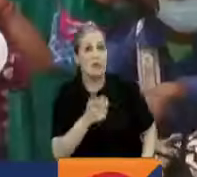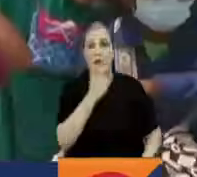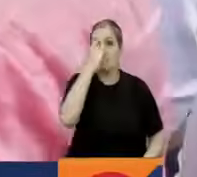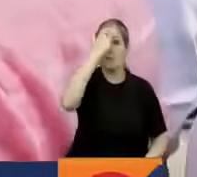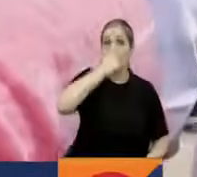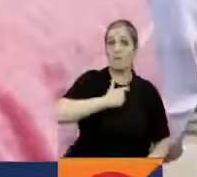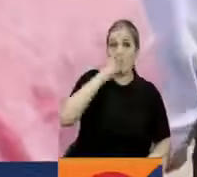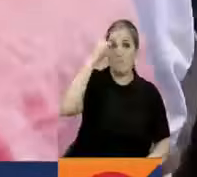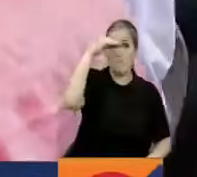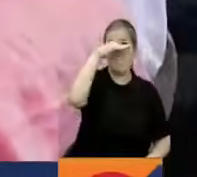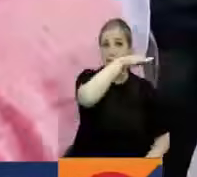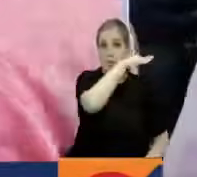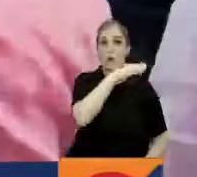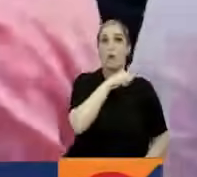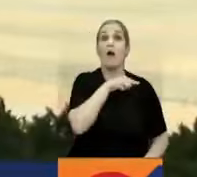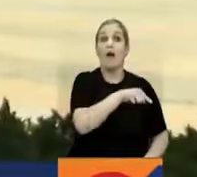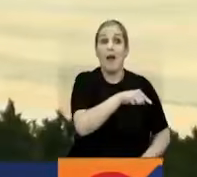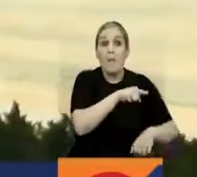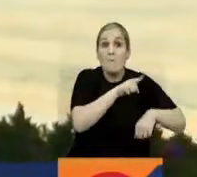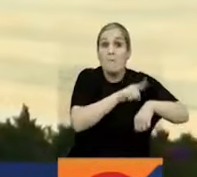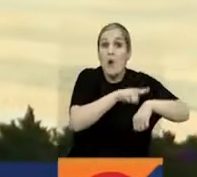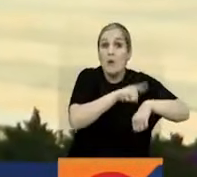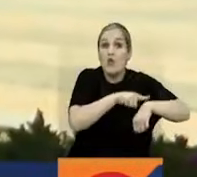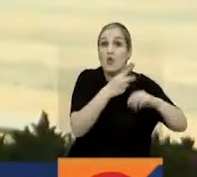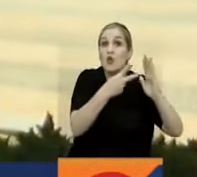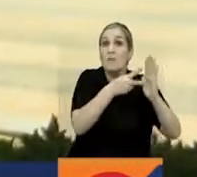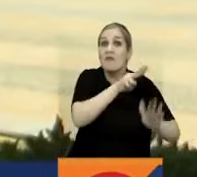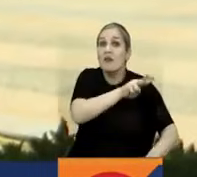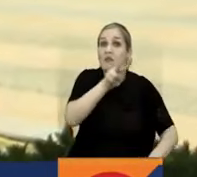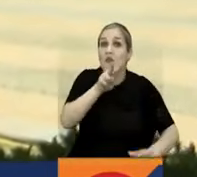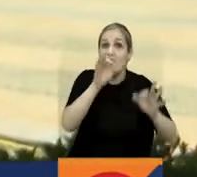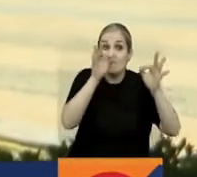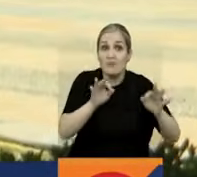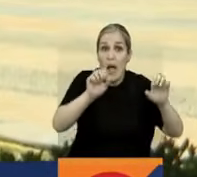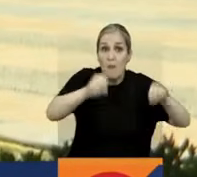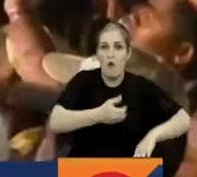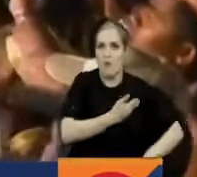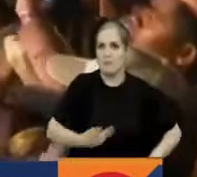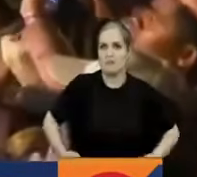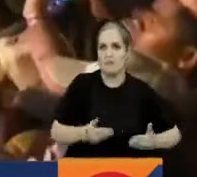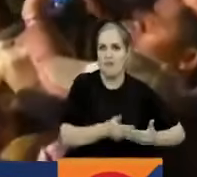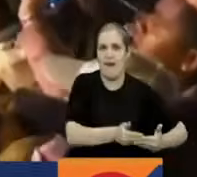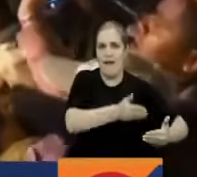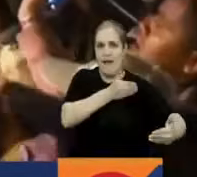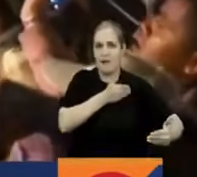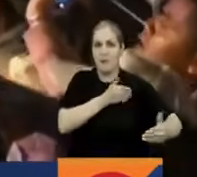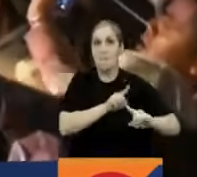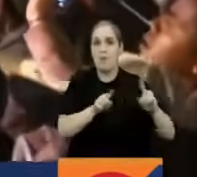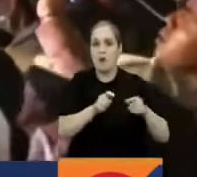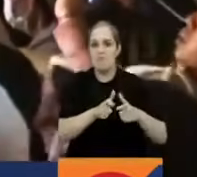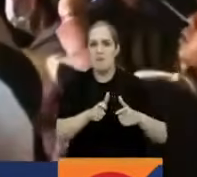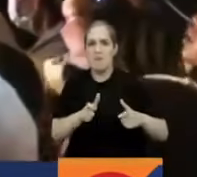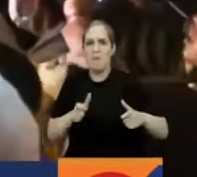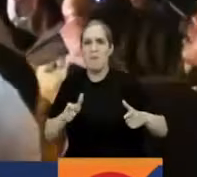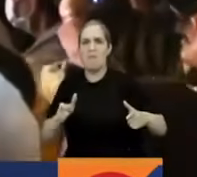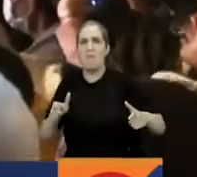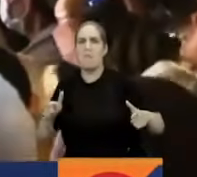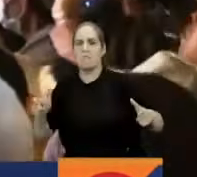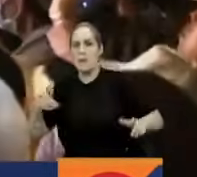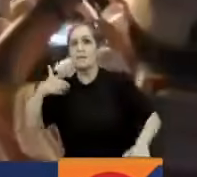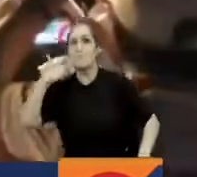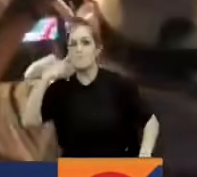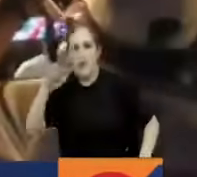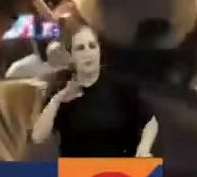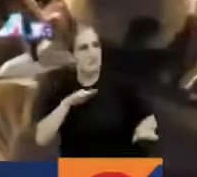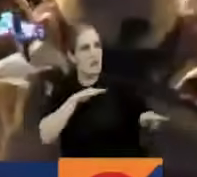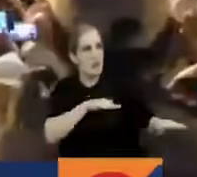más opcionado para llegar a la presidencia de la República de Colombia. El país contemplaba la posibilidad